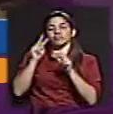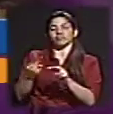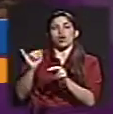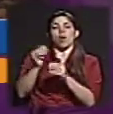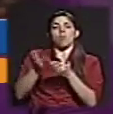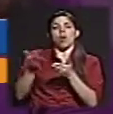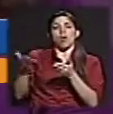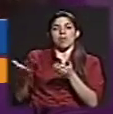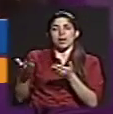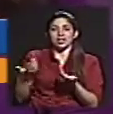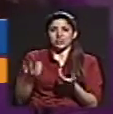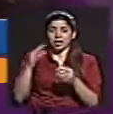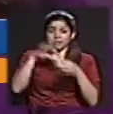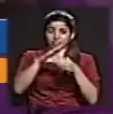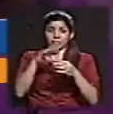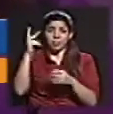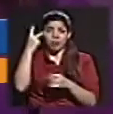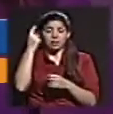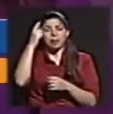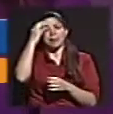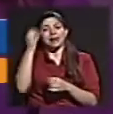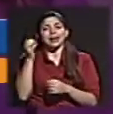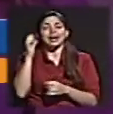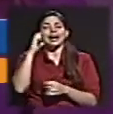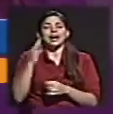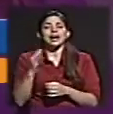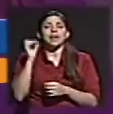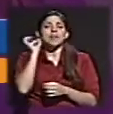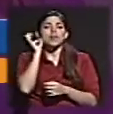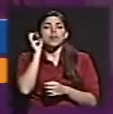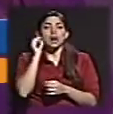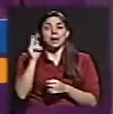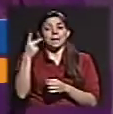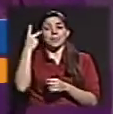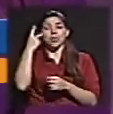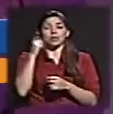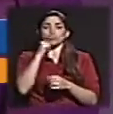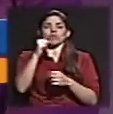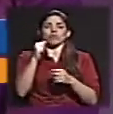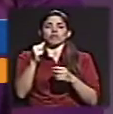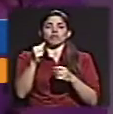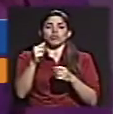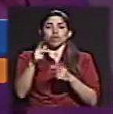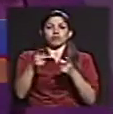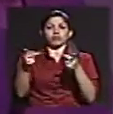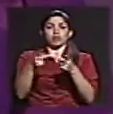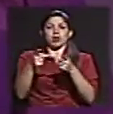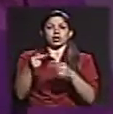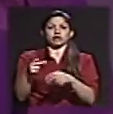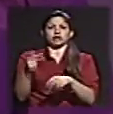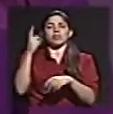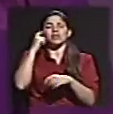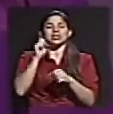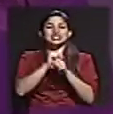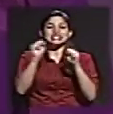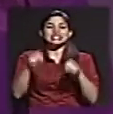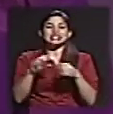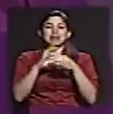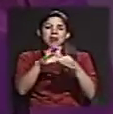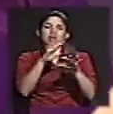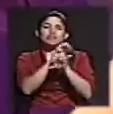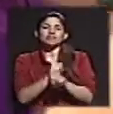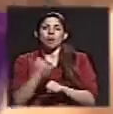se considera que las mujeres no son sujetas políticas en nuestra sociedad, producto de este sistema patriarcal. Pero que es